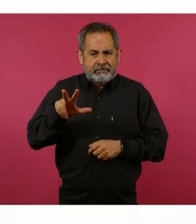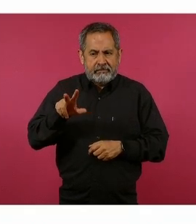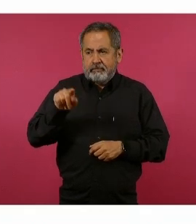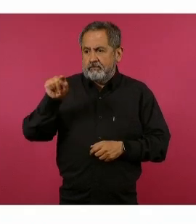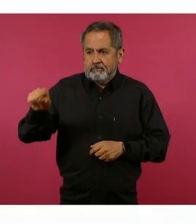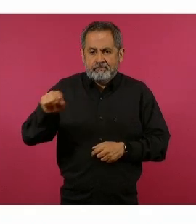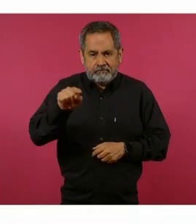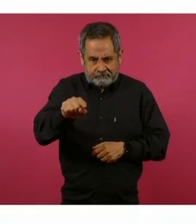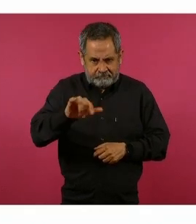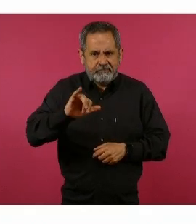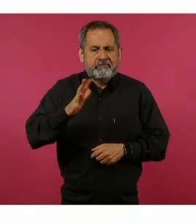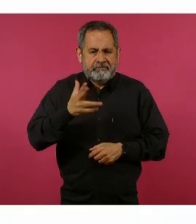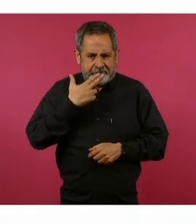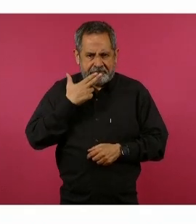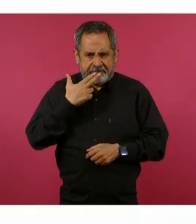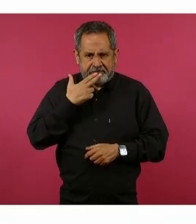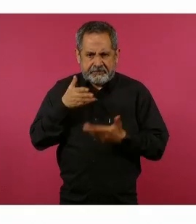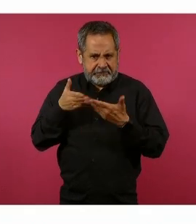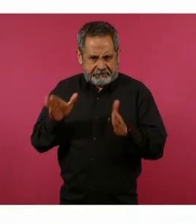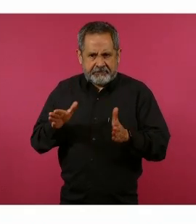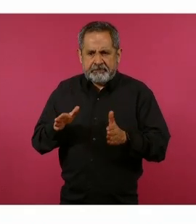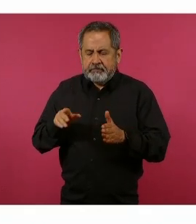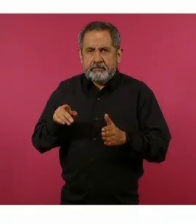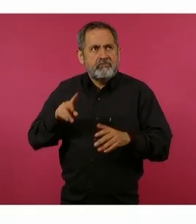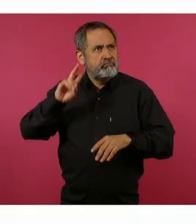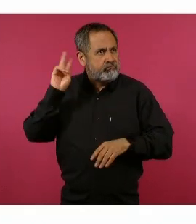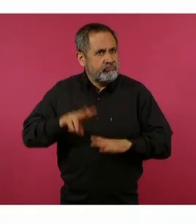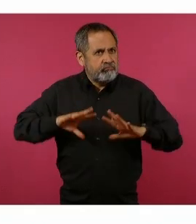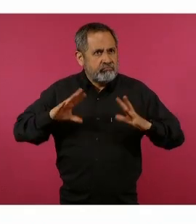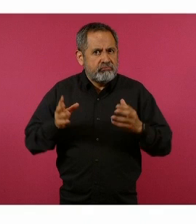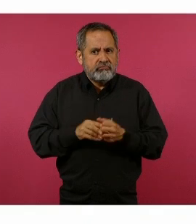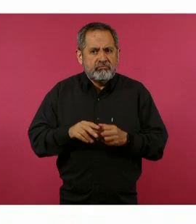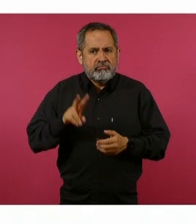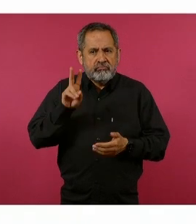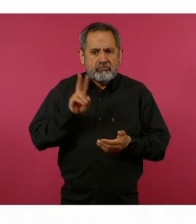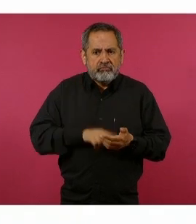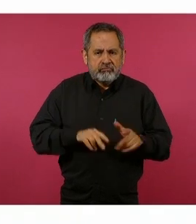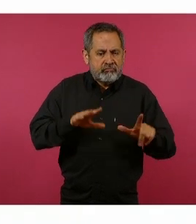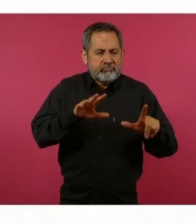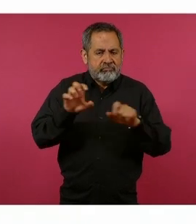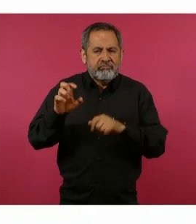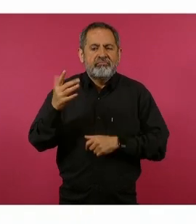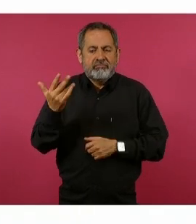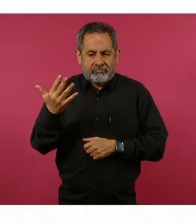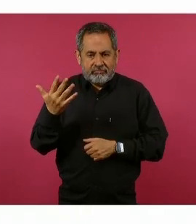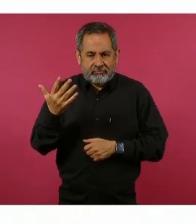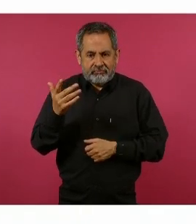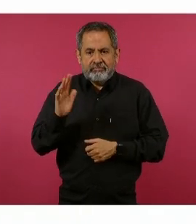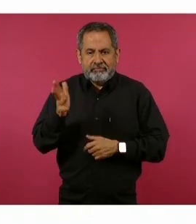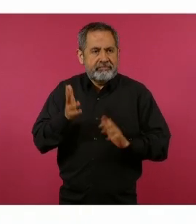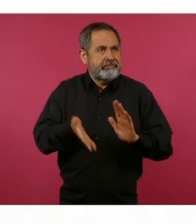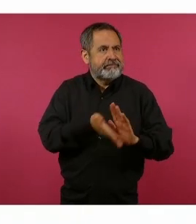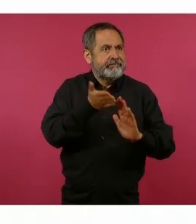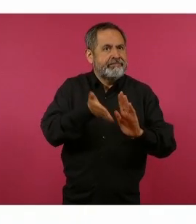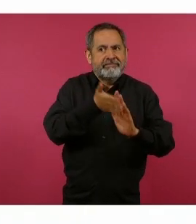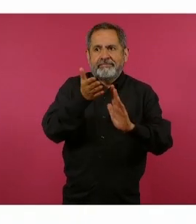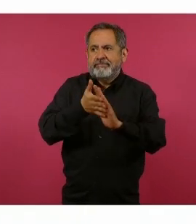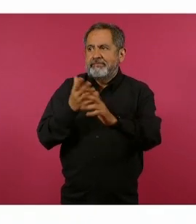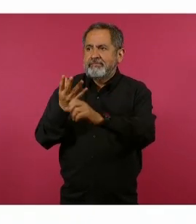Operando, pero son 2,750 construidas por los